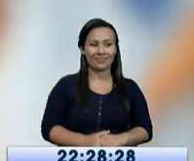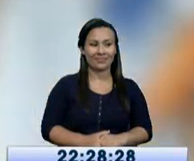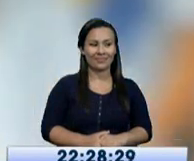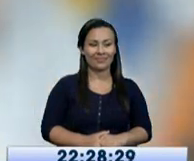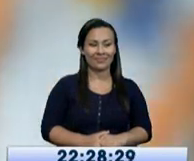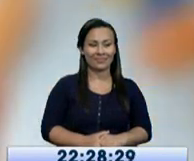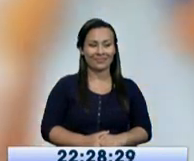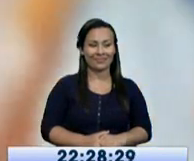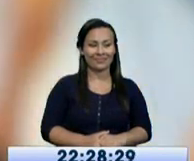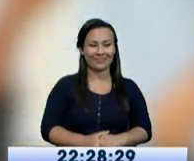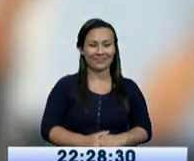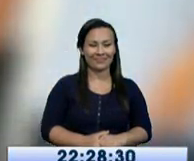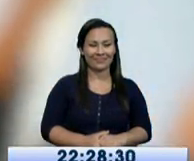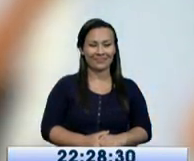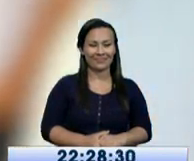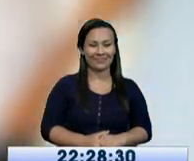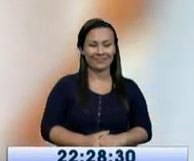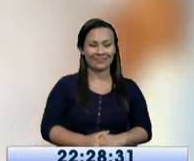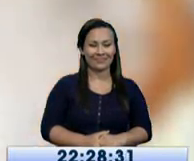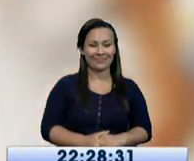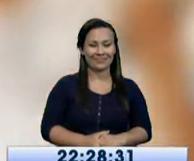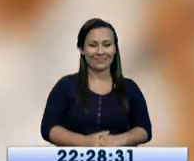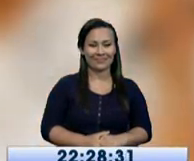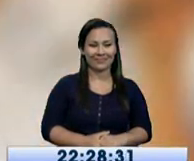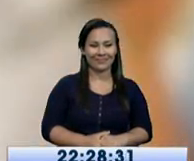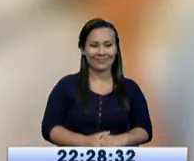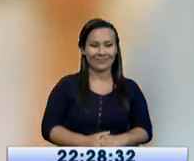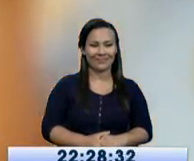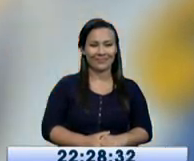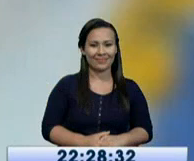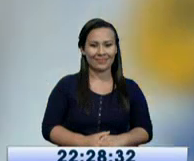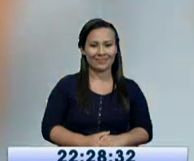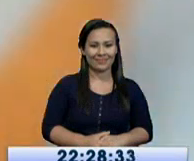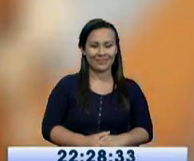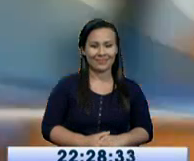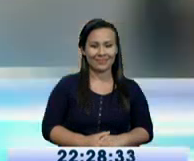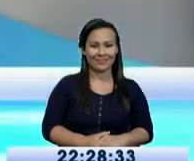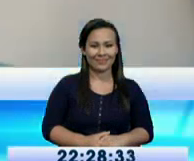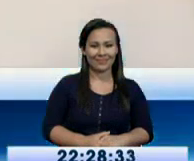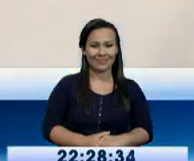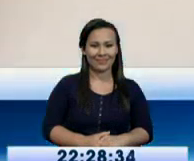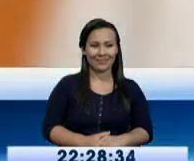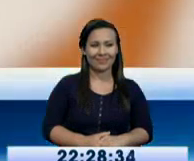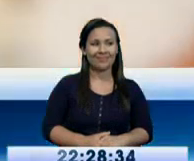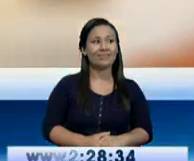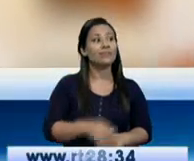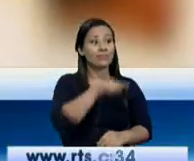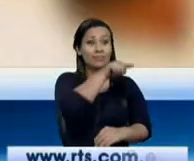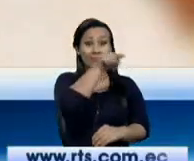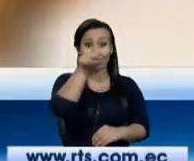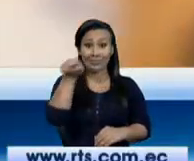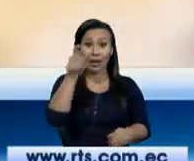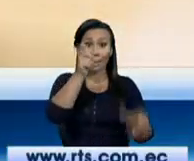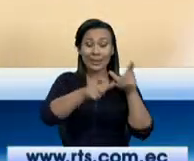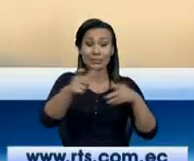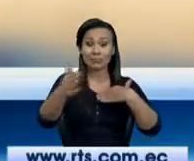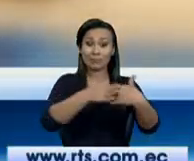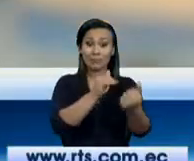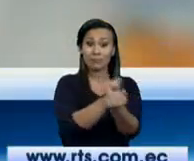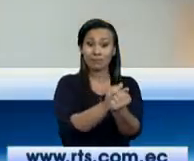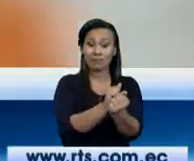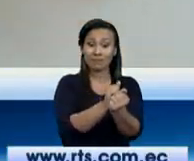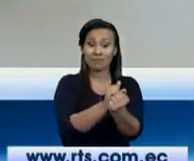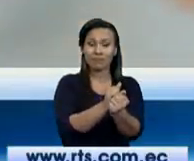Con Aunque estaban privados de la libertad, esto no les